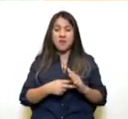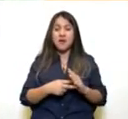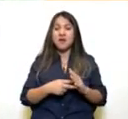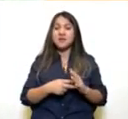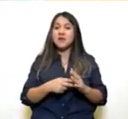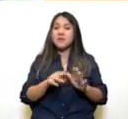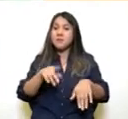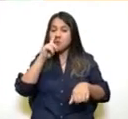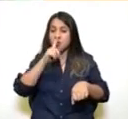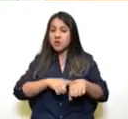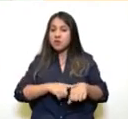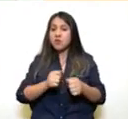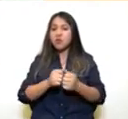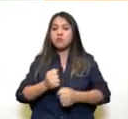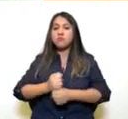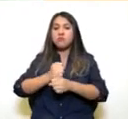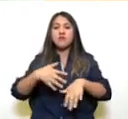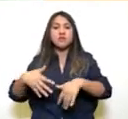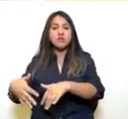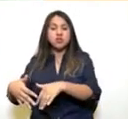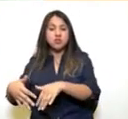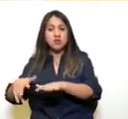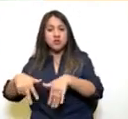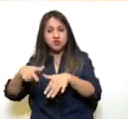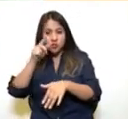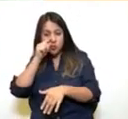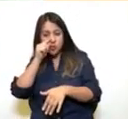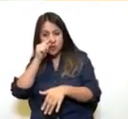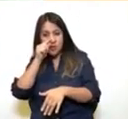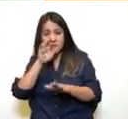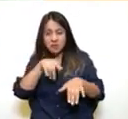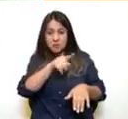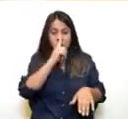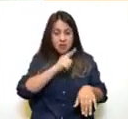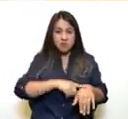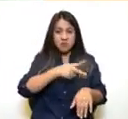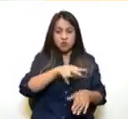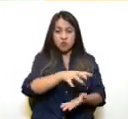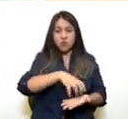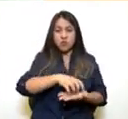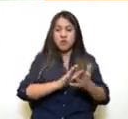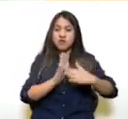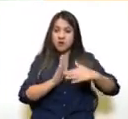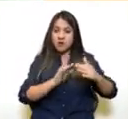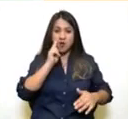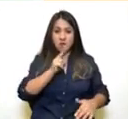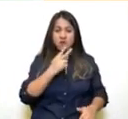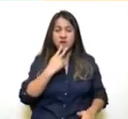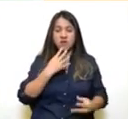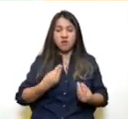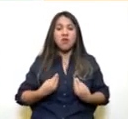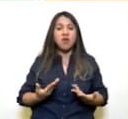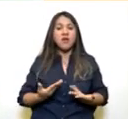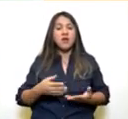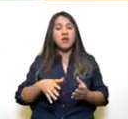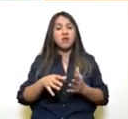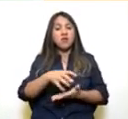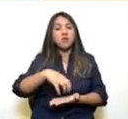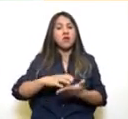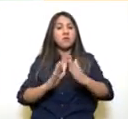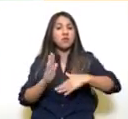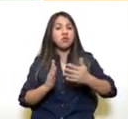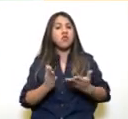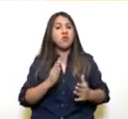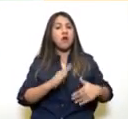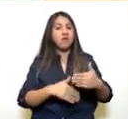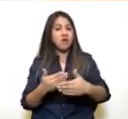movilización no tenía nada que ver con la movilización y me creo que usted lo vivió eso en el terreno y en la pintana como ha sido el avance del